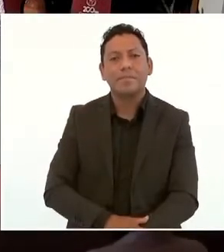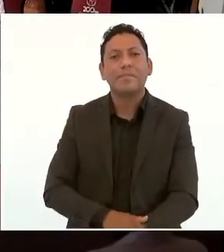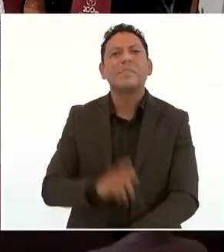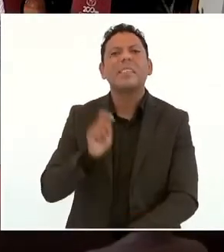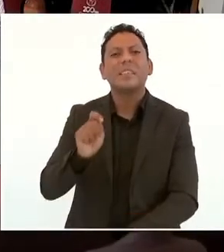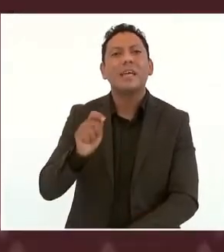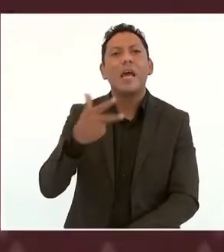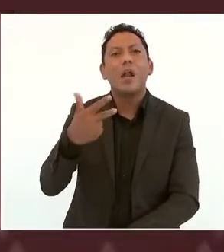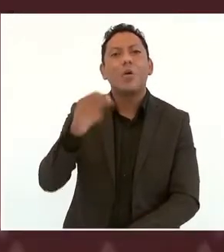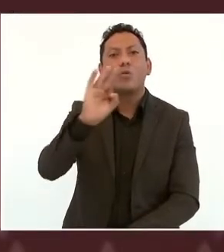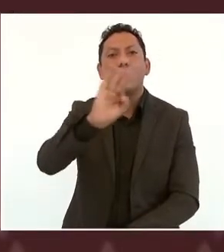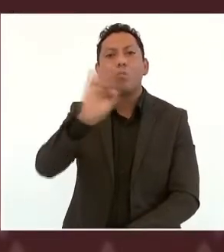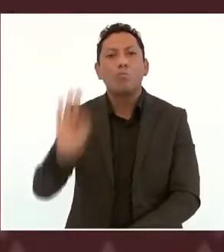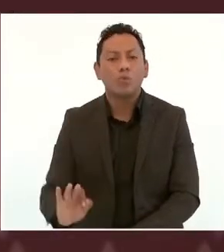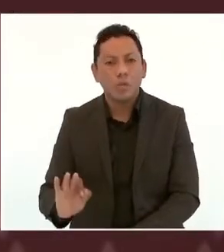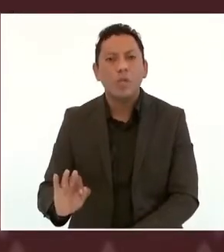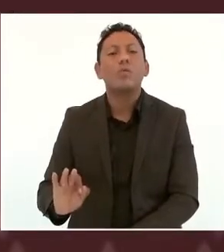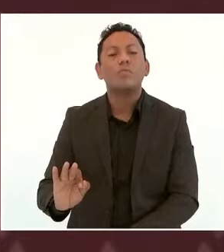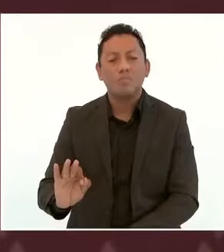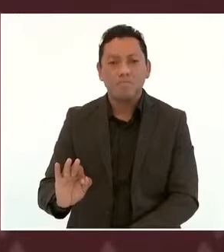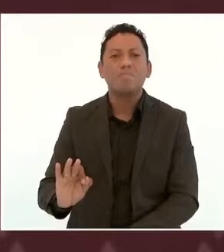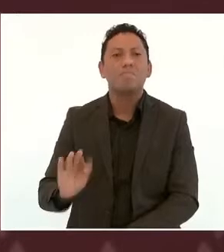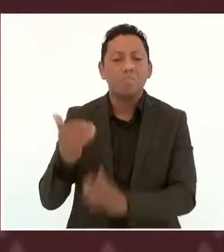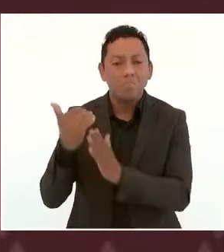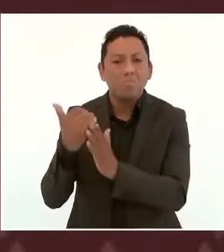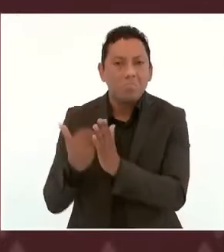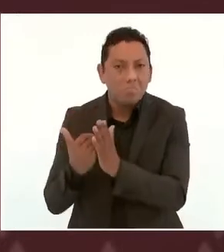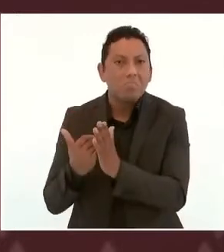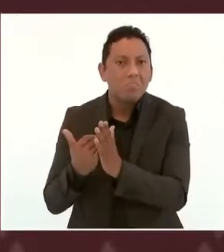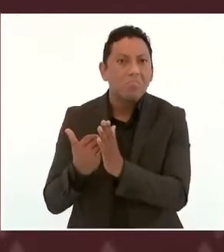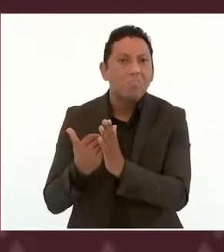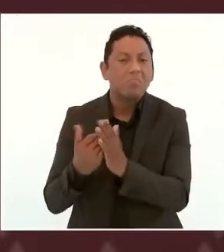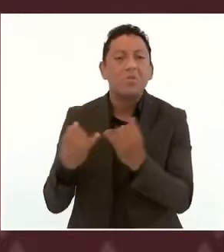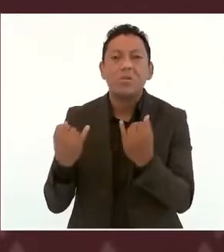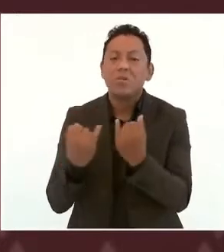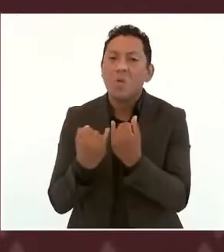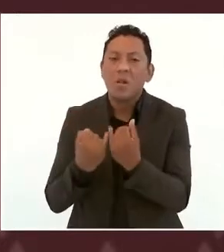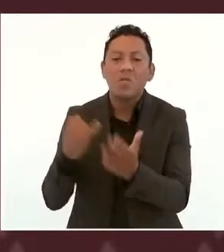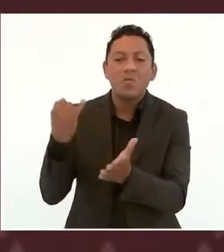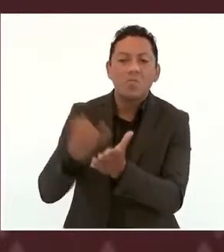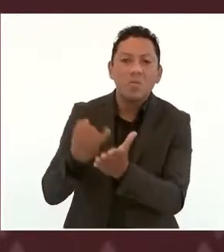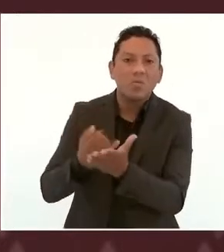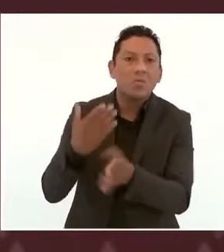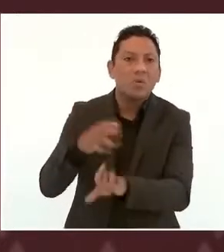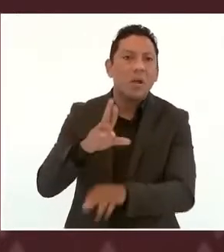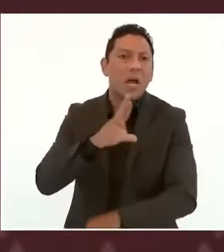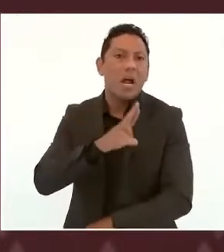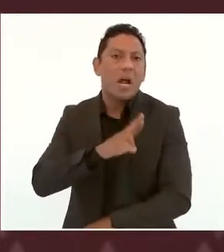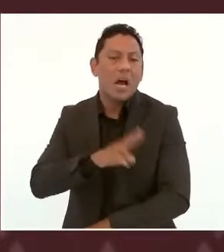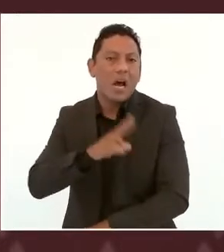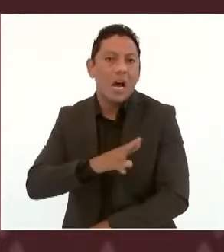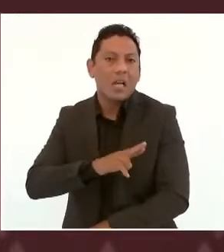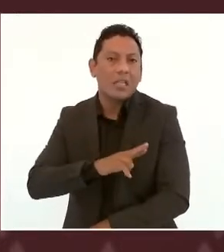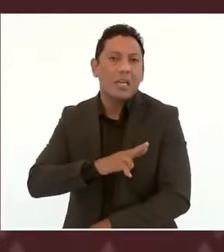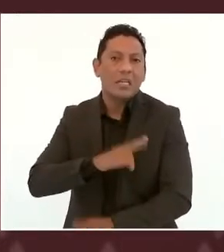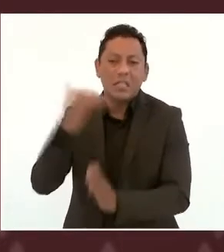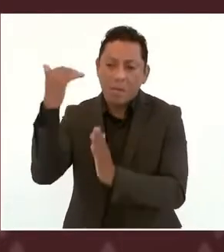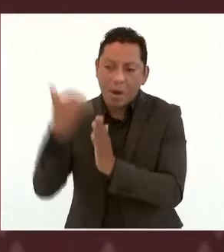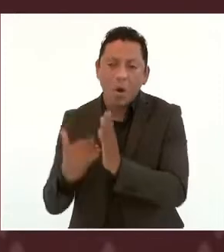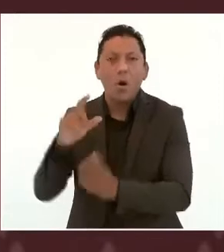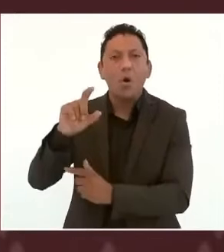el 8%, y el impuesto sobre la renta se redujo al 20%.